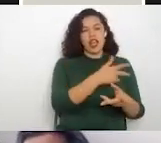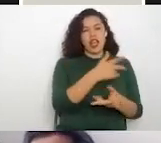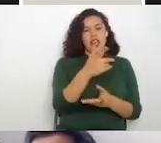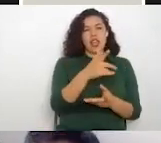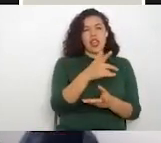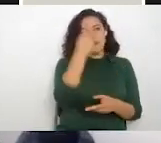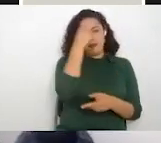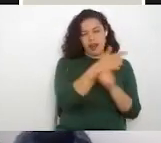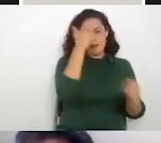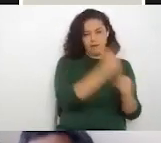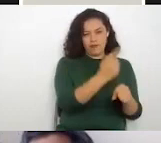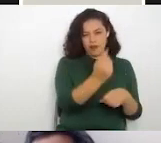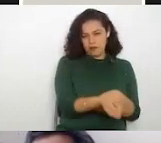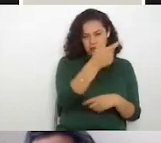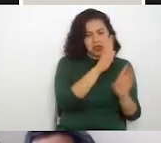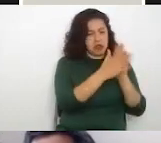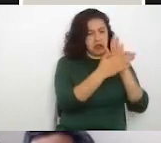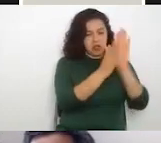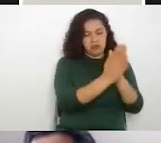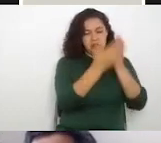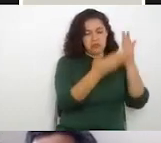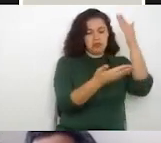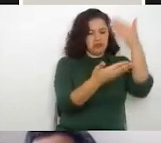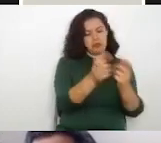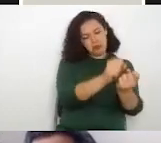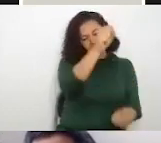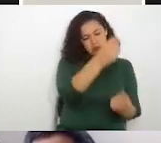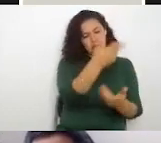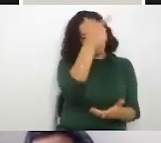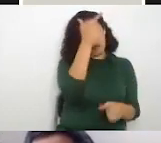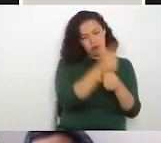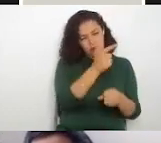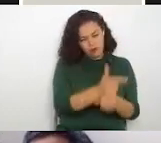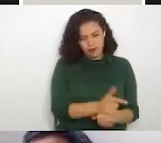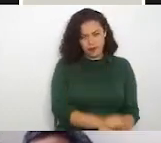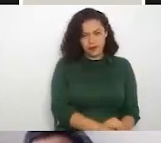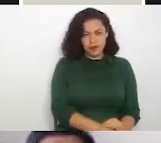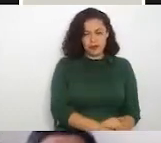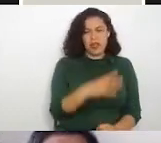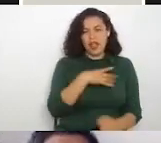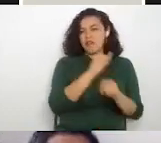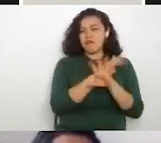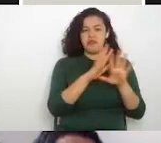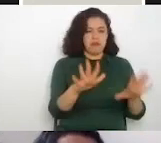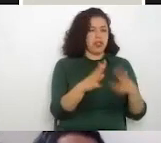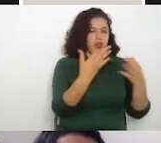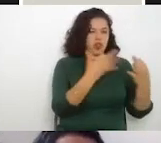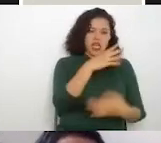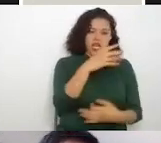Es la primer página del manual en donde aparecen pues los datos de identificación,